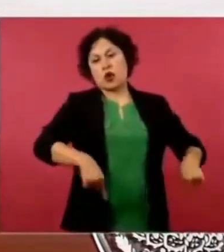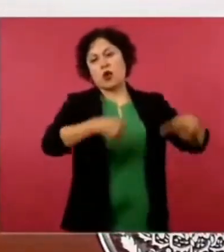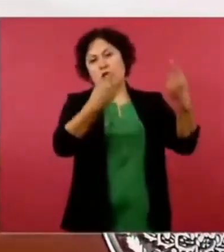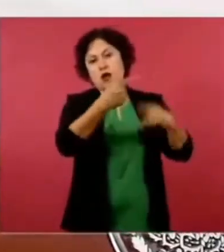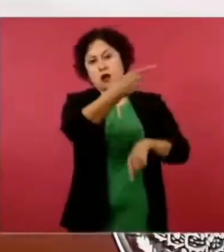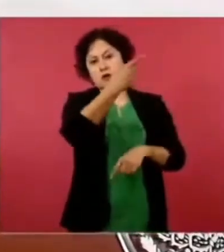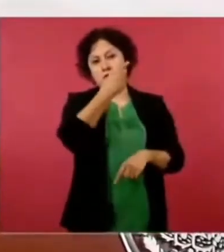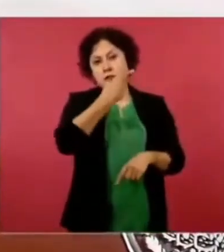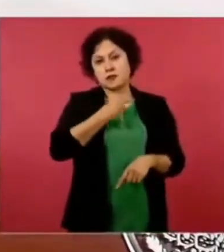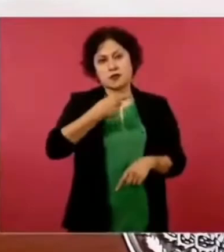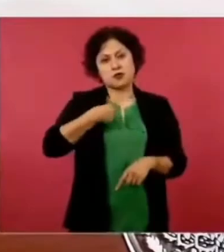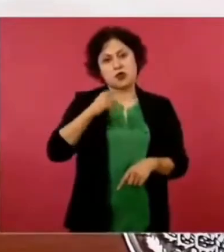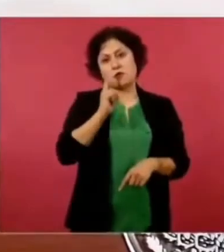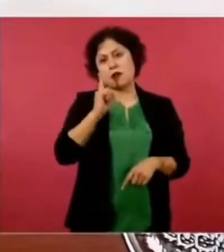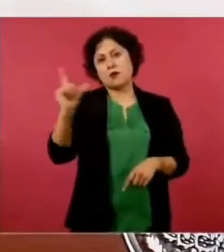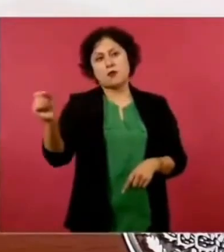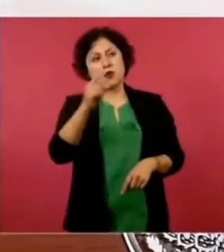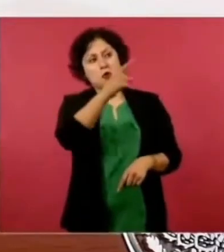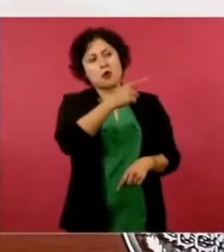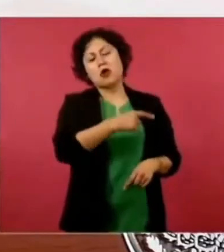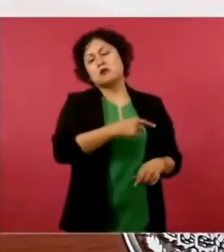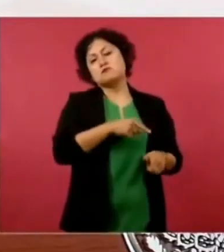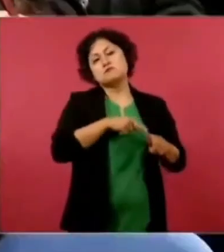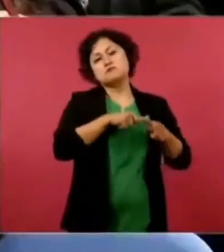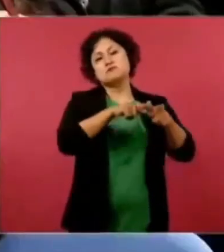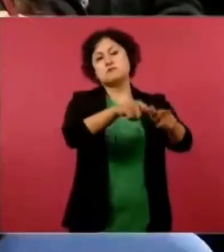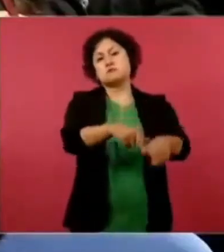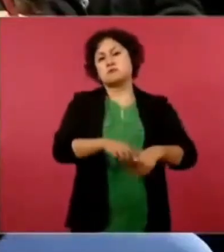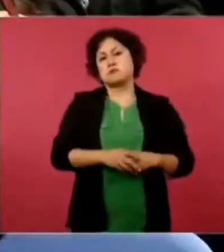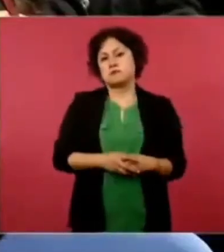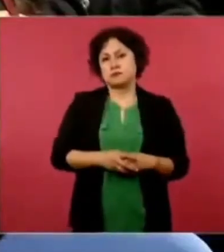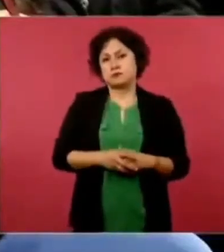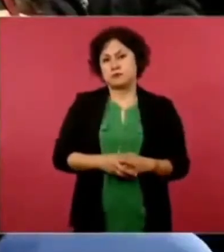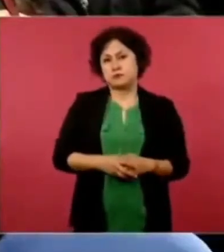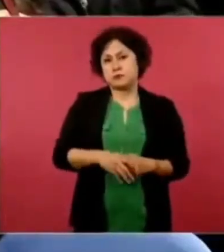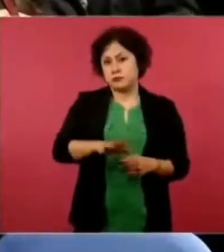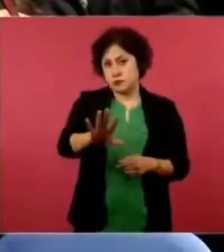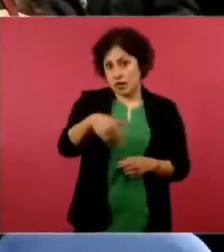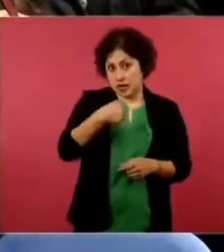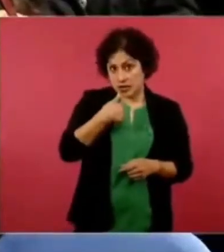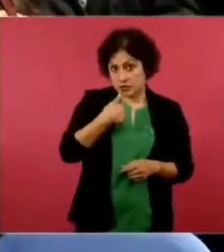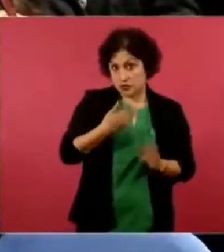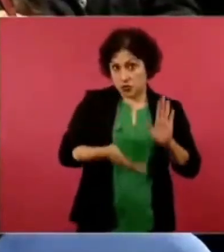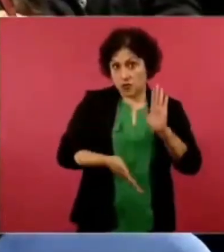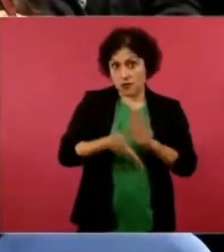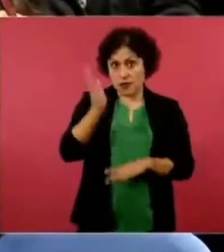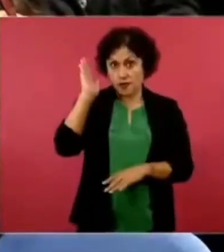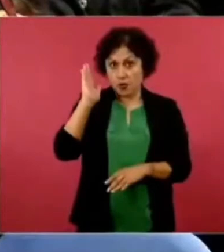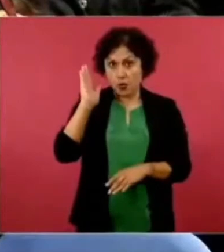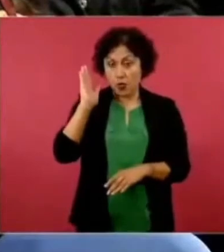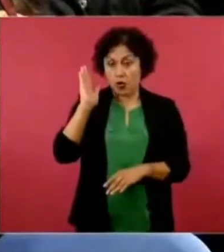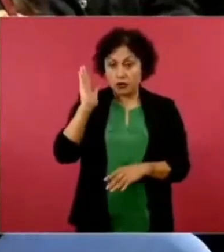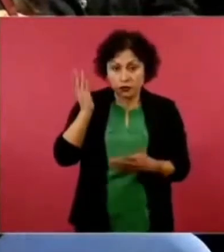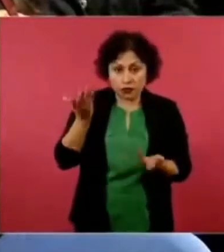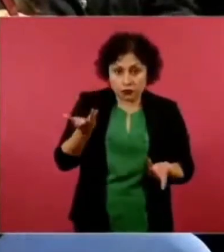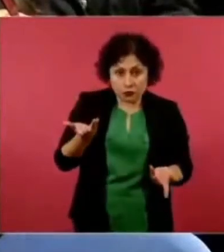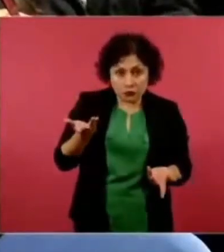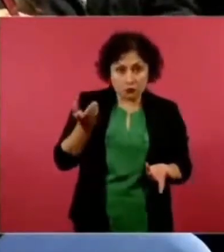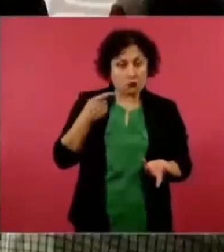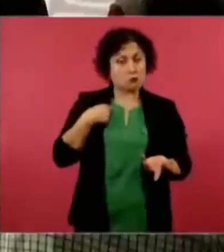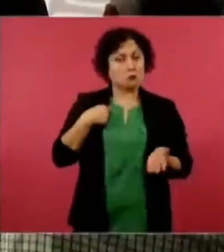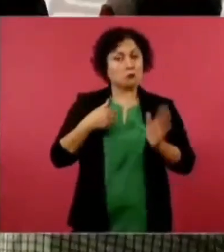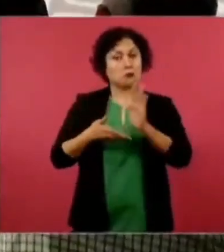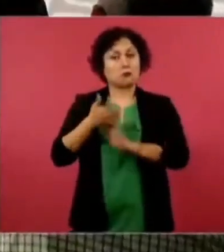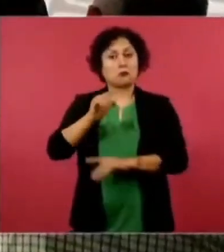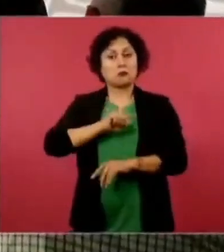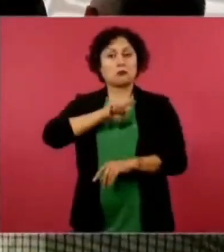Pues yo me voy a ir. Pero no es en mal tono, presidente. Yo me voy a ir a Palenque. Sí, pero no es en mal tono, presidente. No